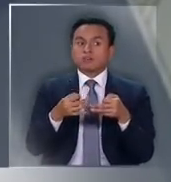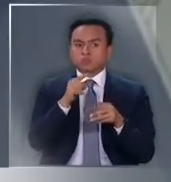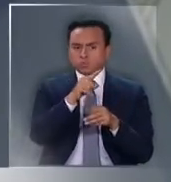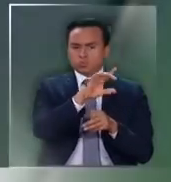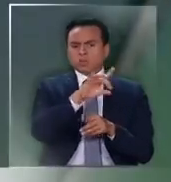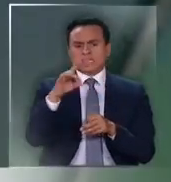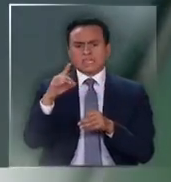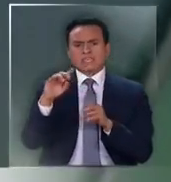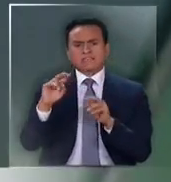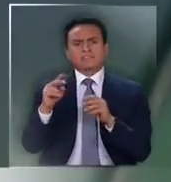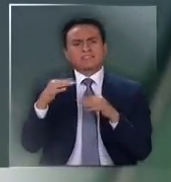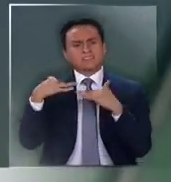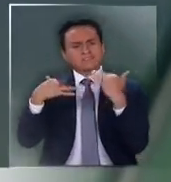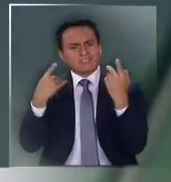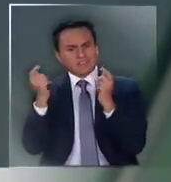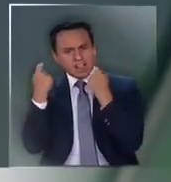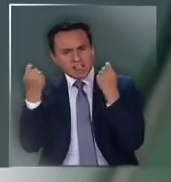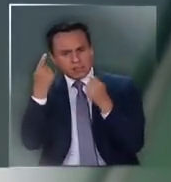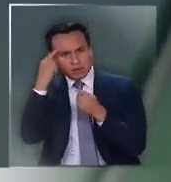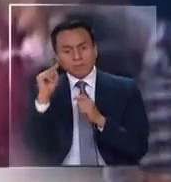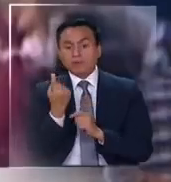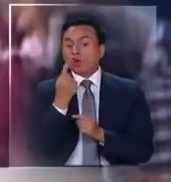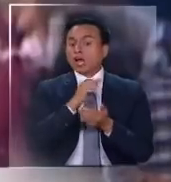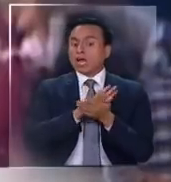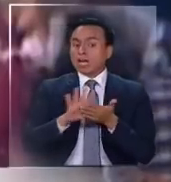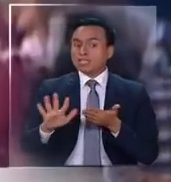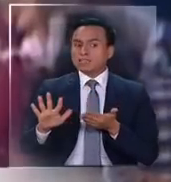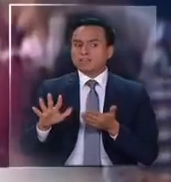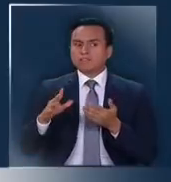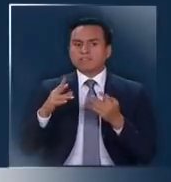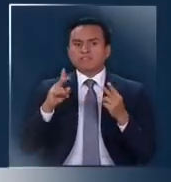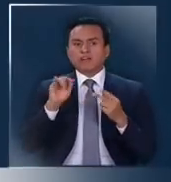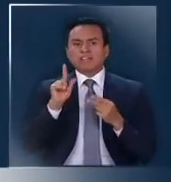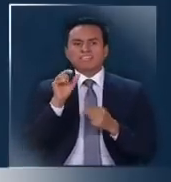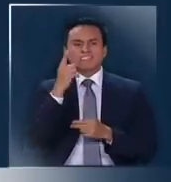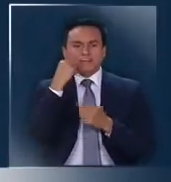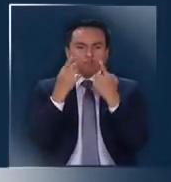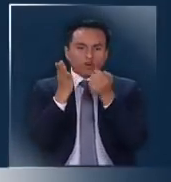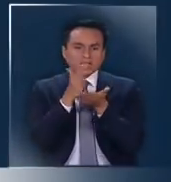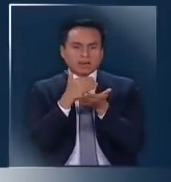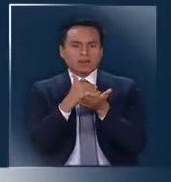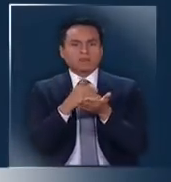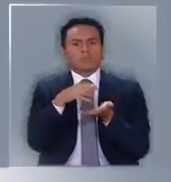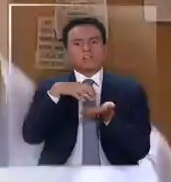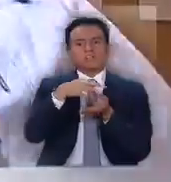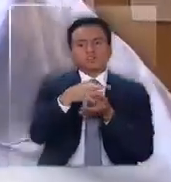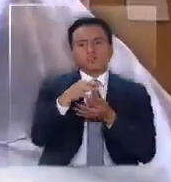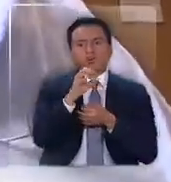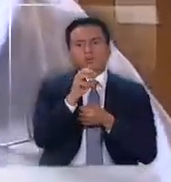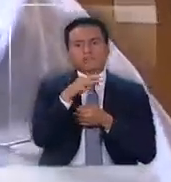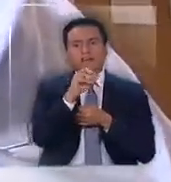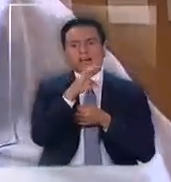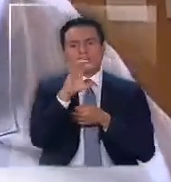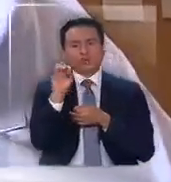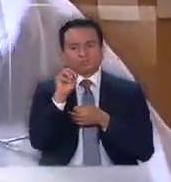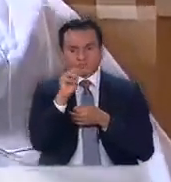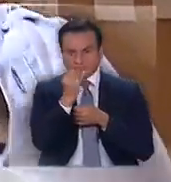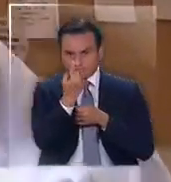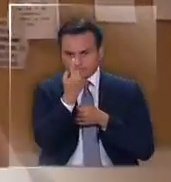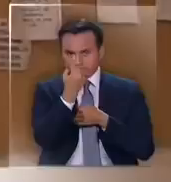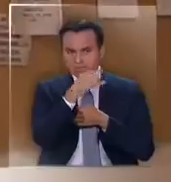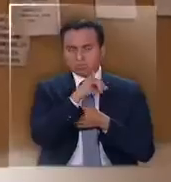estará en la quinta, pero que primero debe ir gratis al Festival de la Cebolla en Población Gómez Carreño. Y después lo llamamos al otro